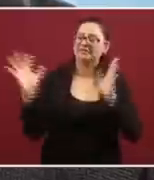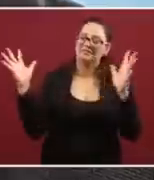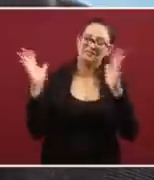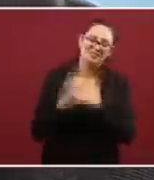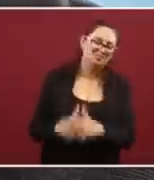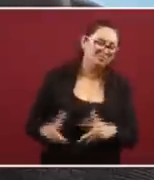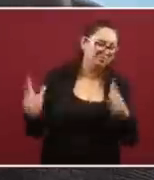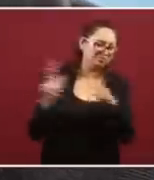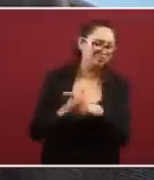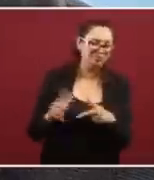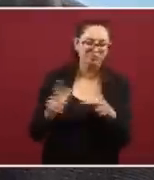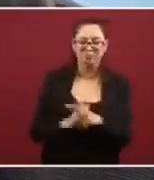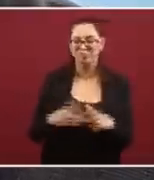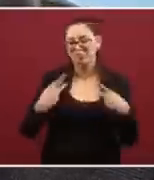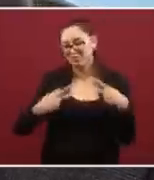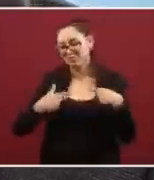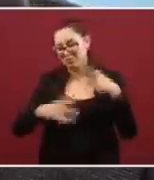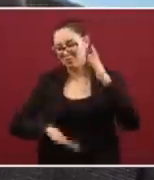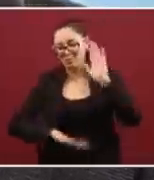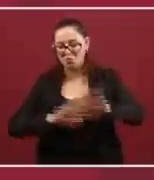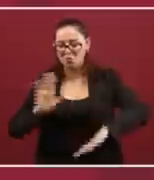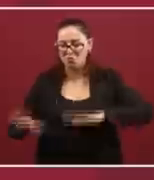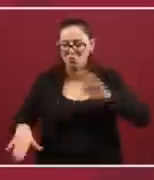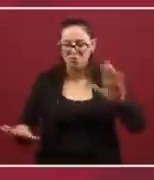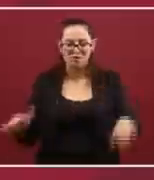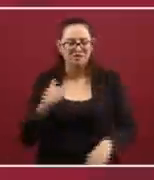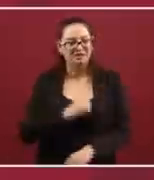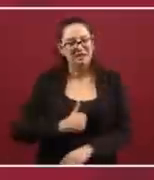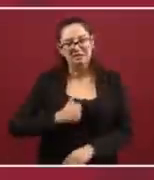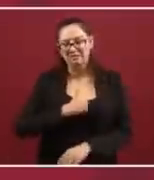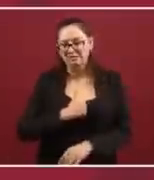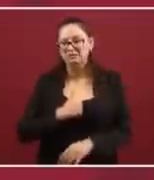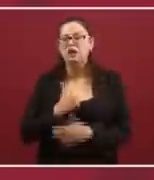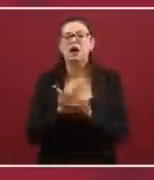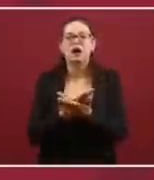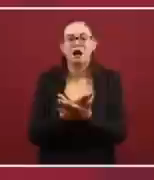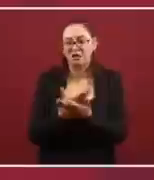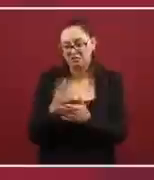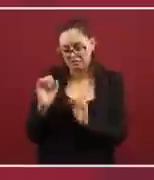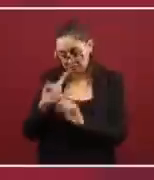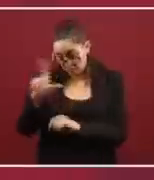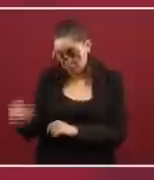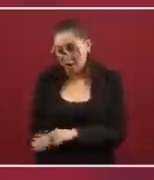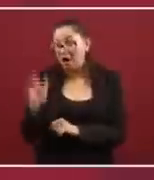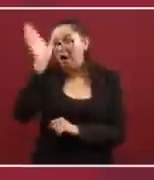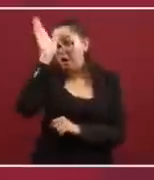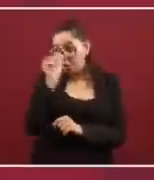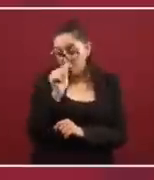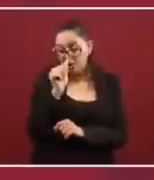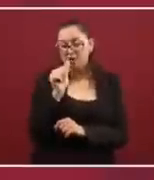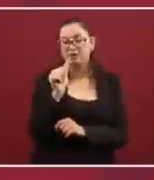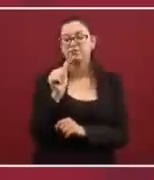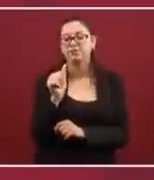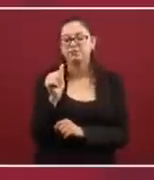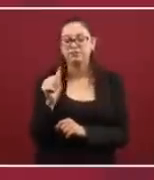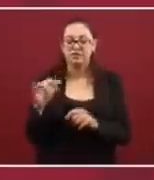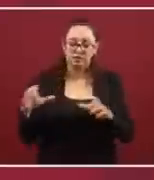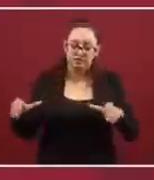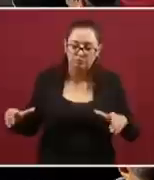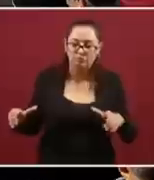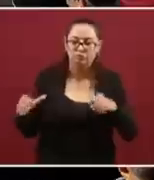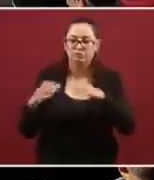nueve muertes trágicas en nuestra región logramos un acuerdo político para la conformación de un consejo municipal